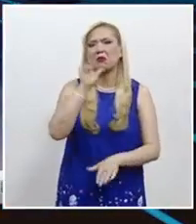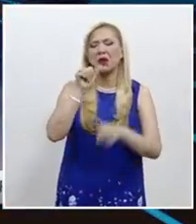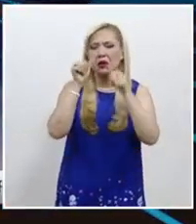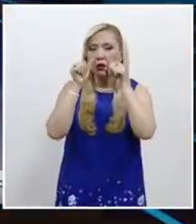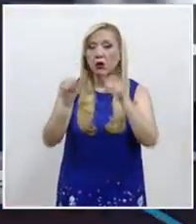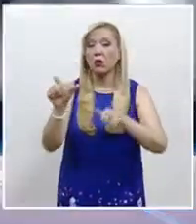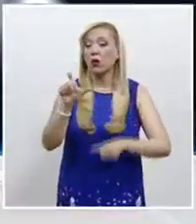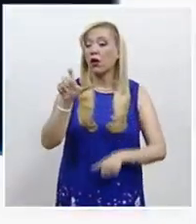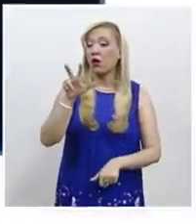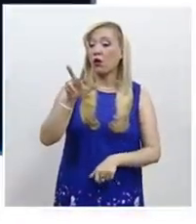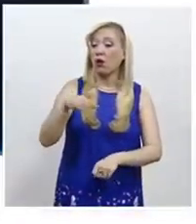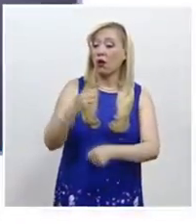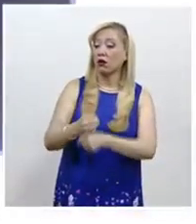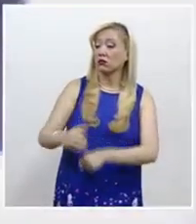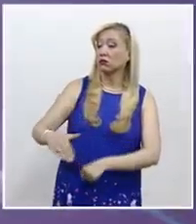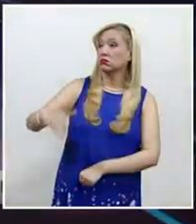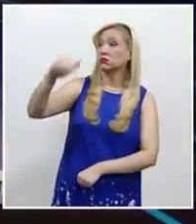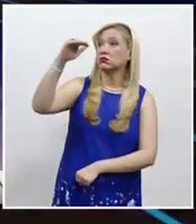primera sala.